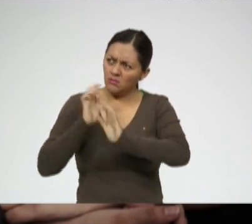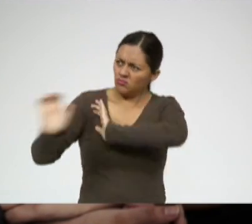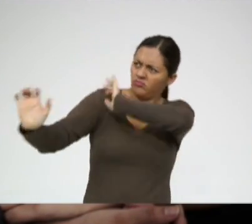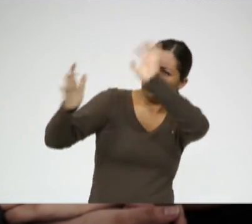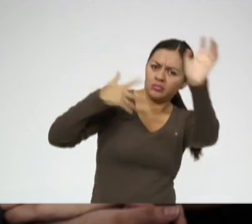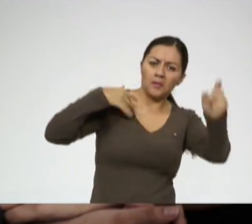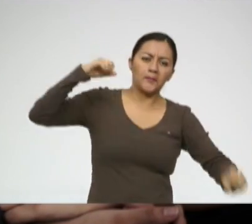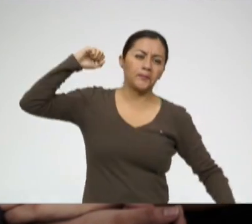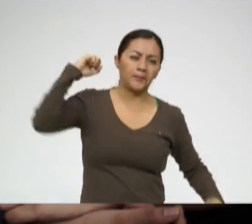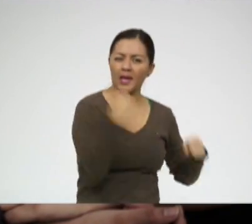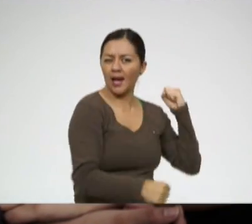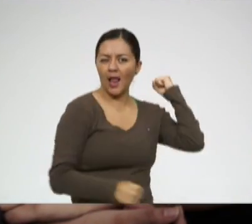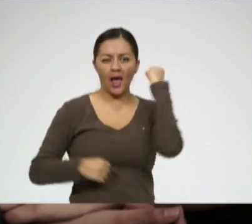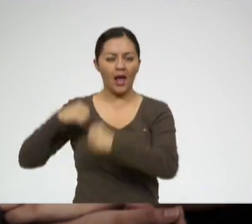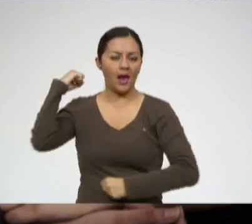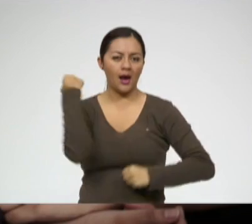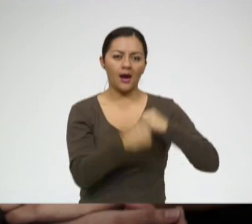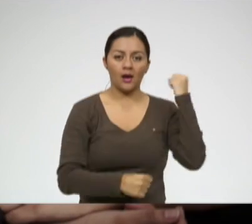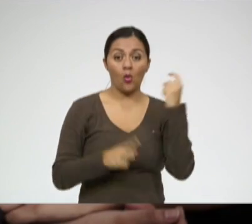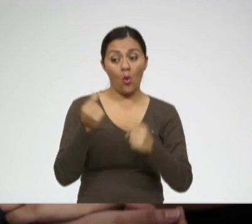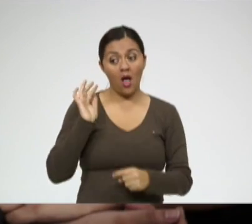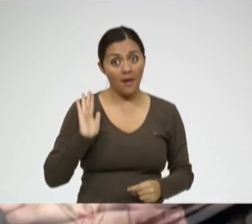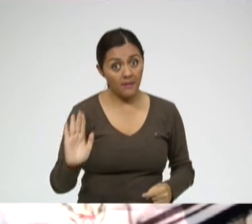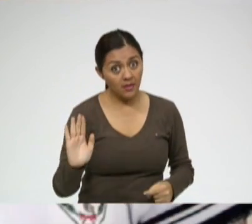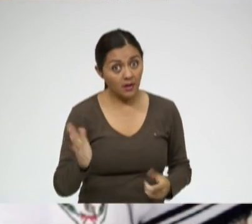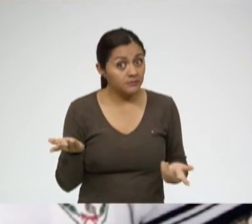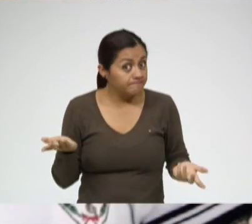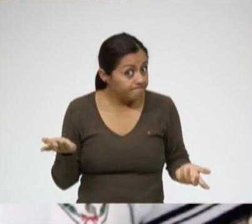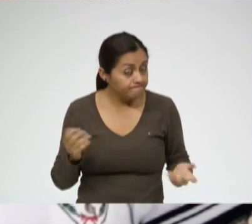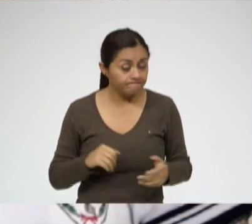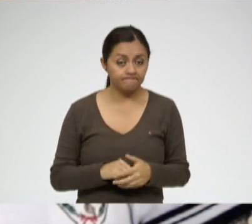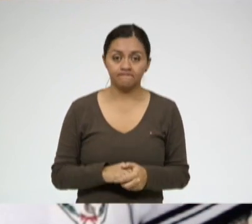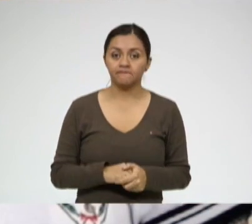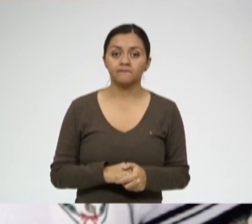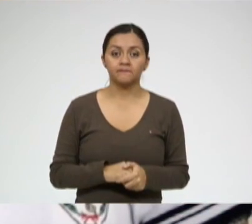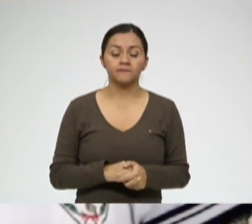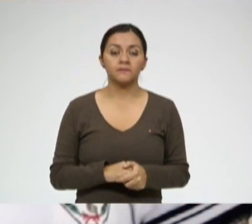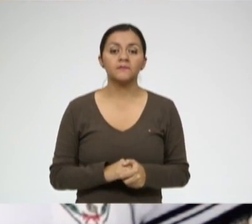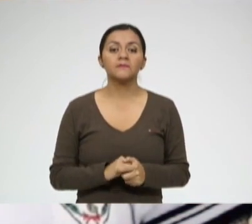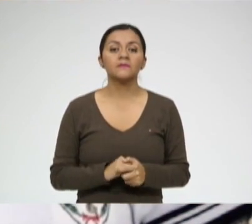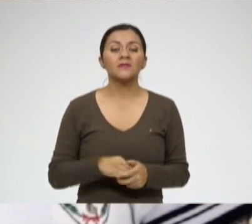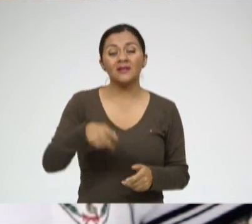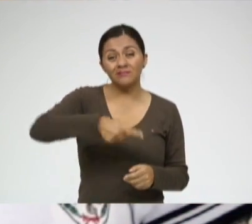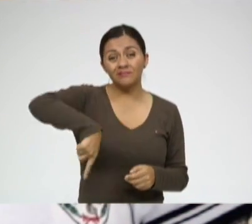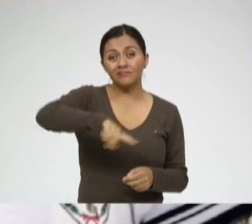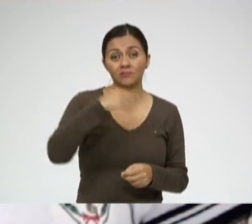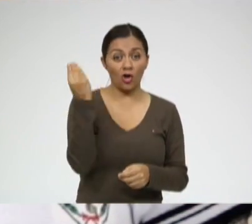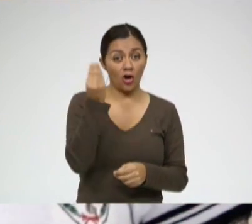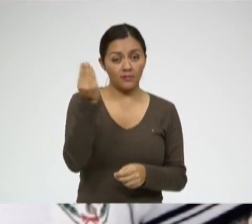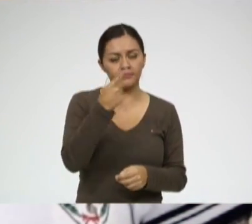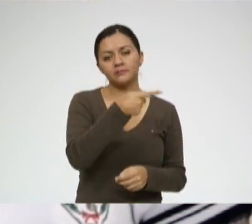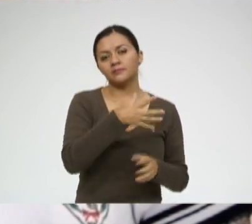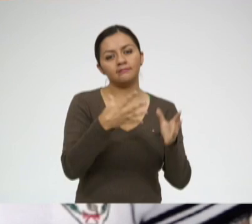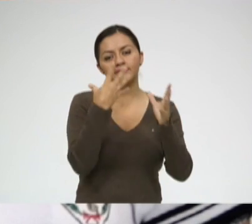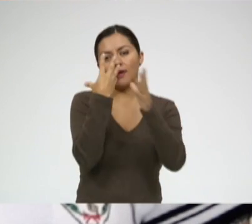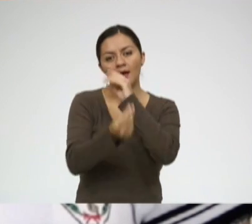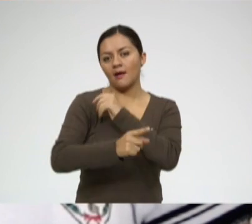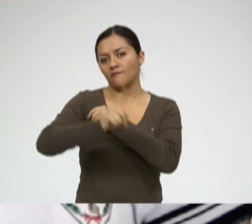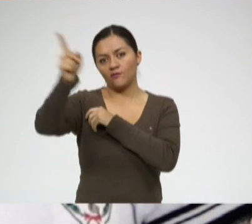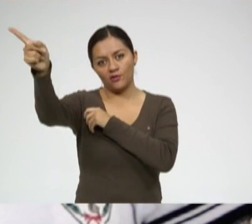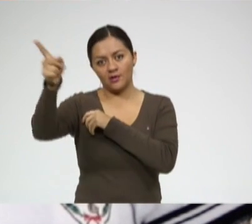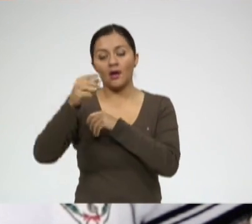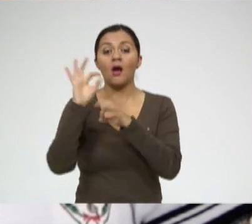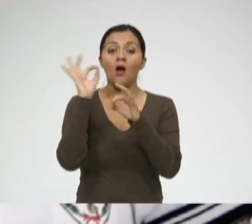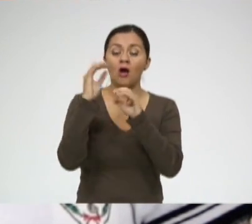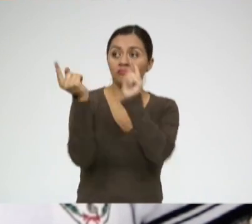les pegan o los amenazan. Los chicos van afuera, les amenazan. Por